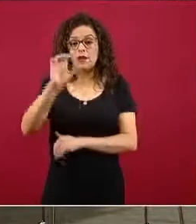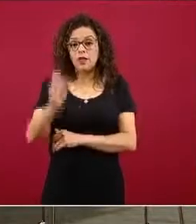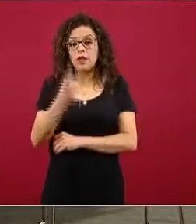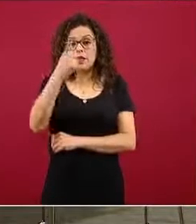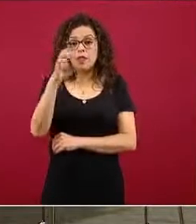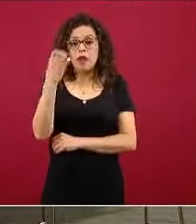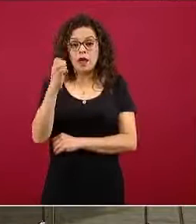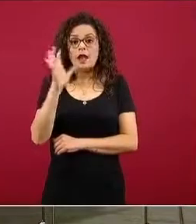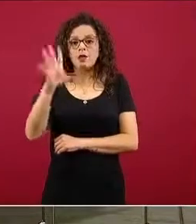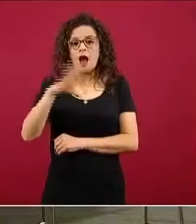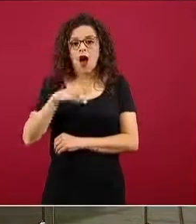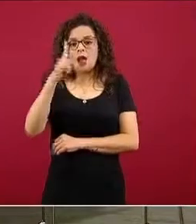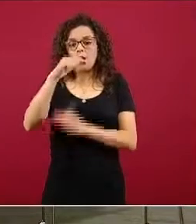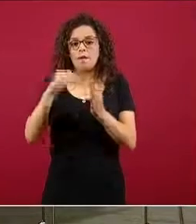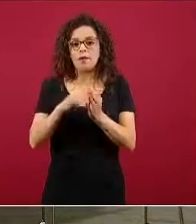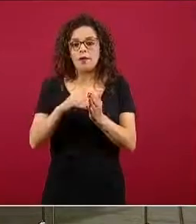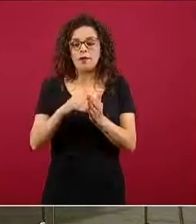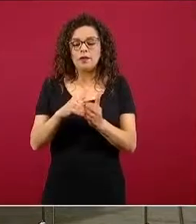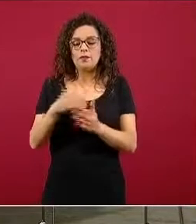tendremos ya